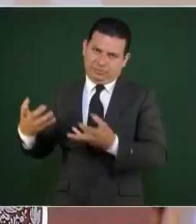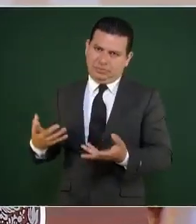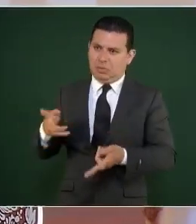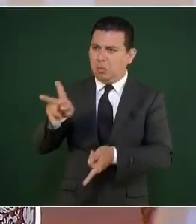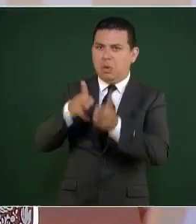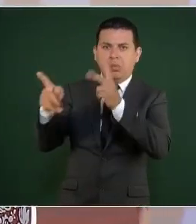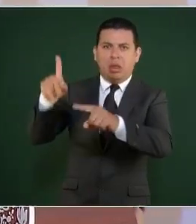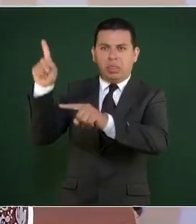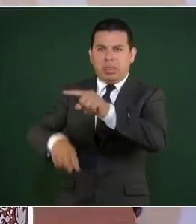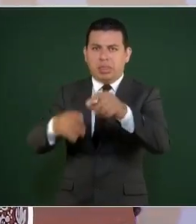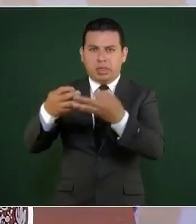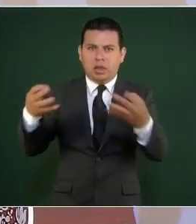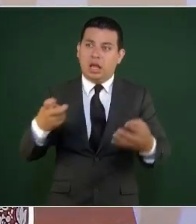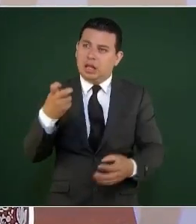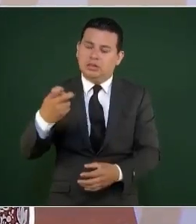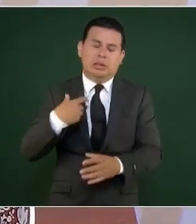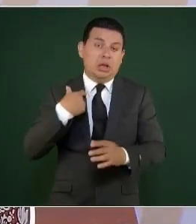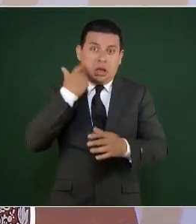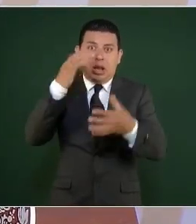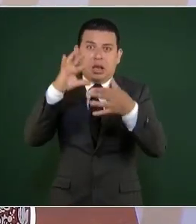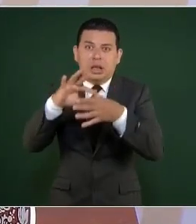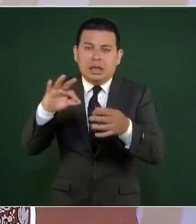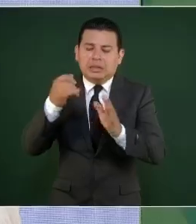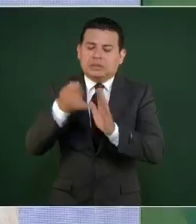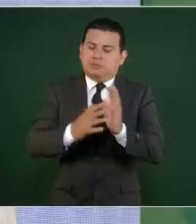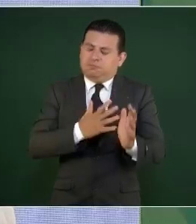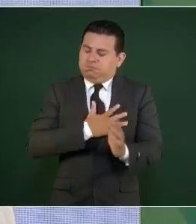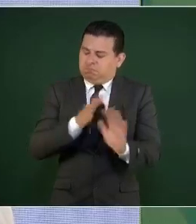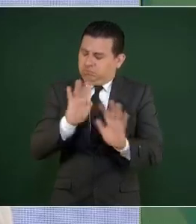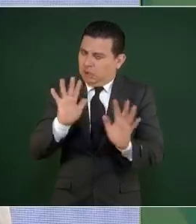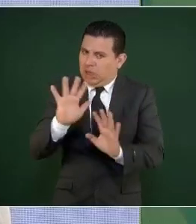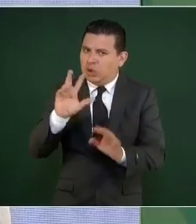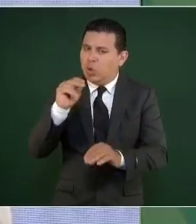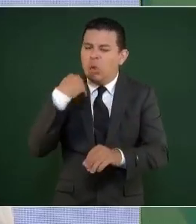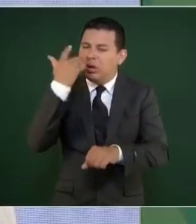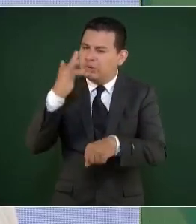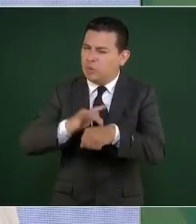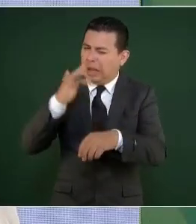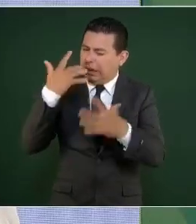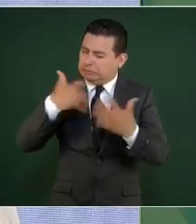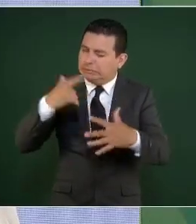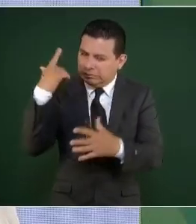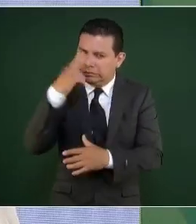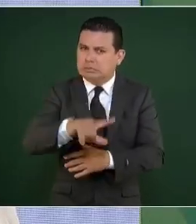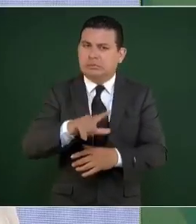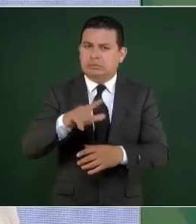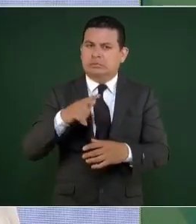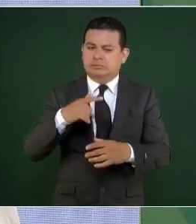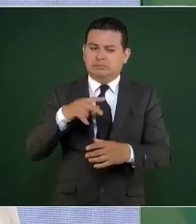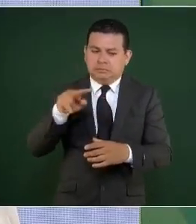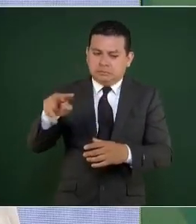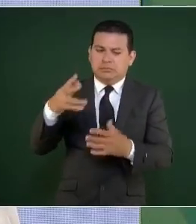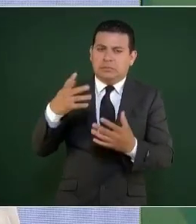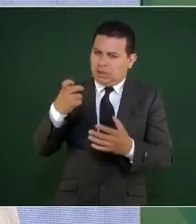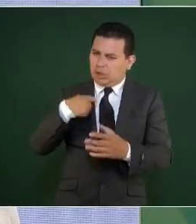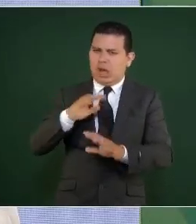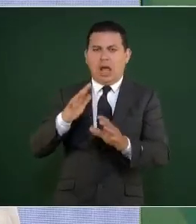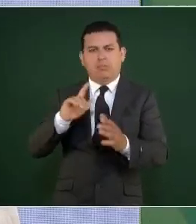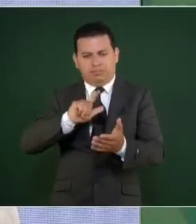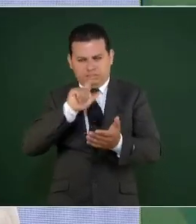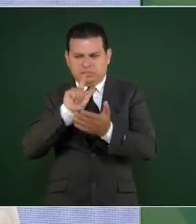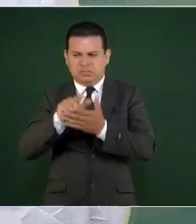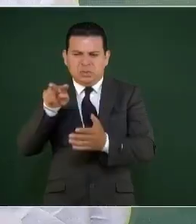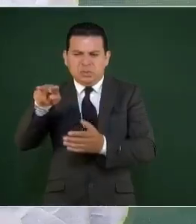Bueno, ya no quiero hablar, ¿no? Porque tengo la obligación de actuar con